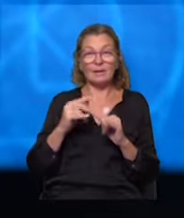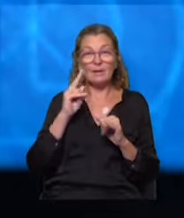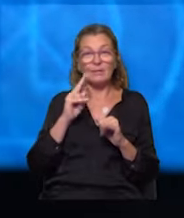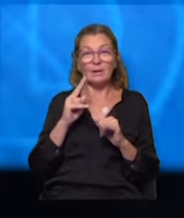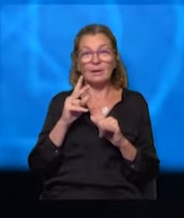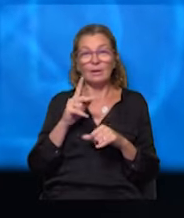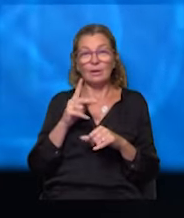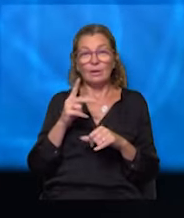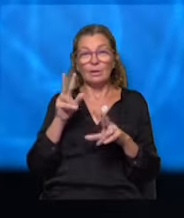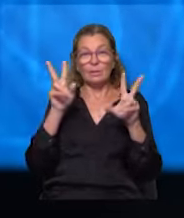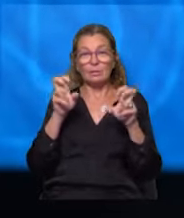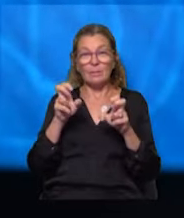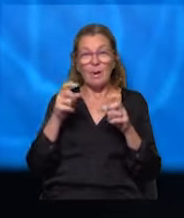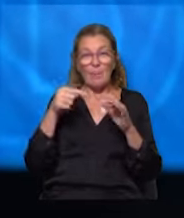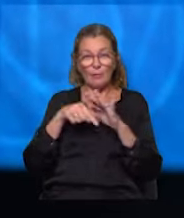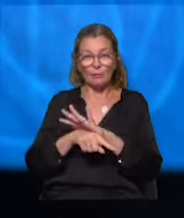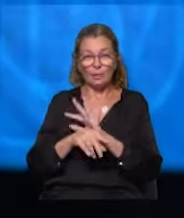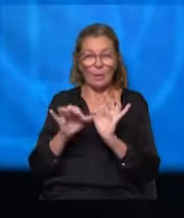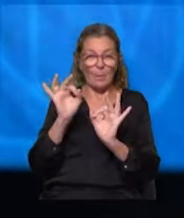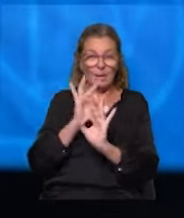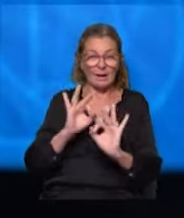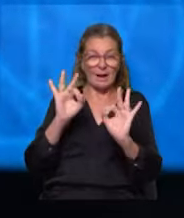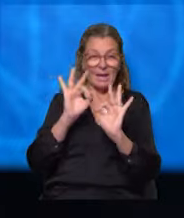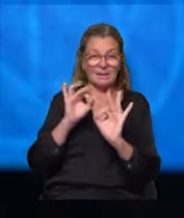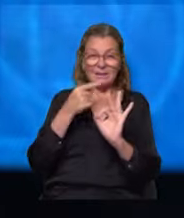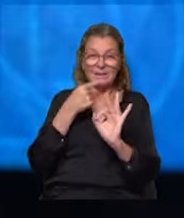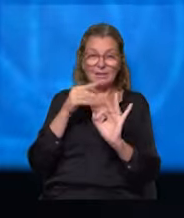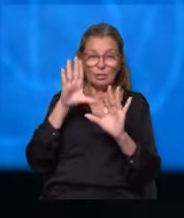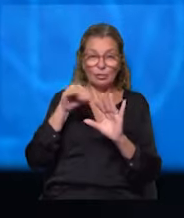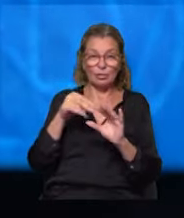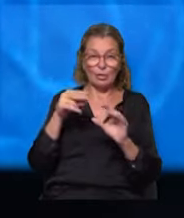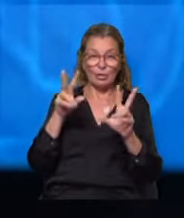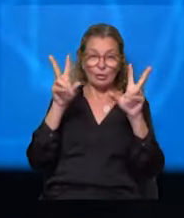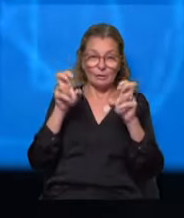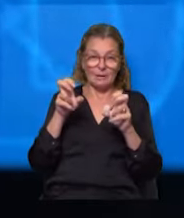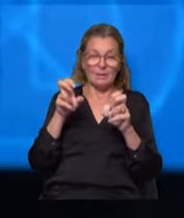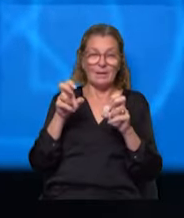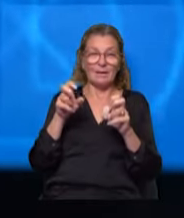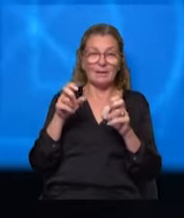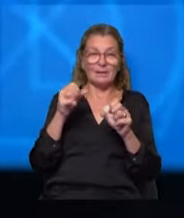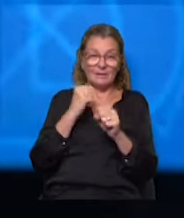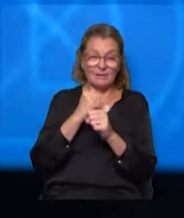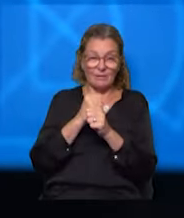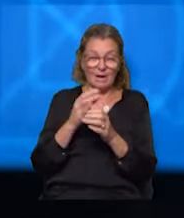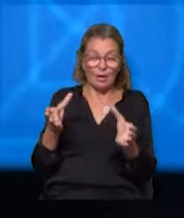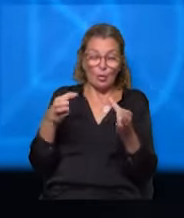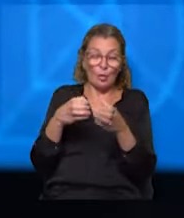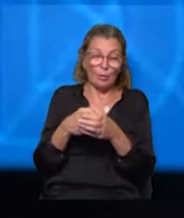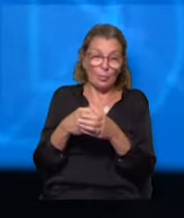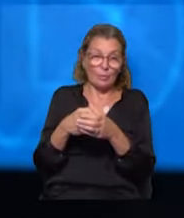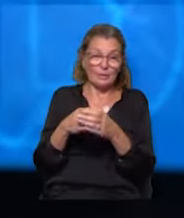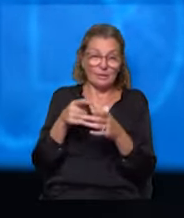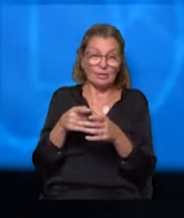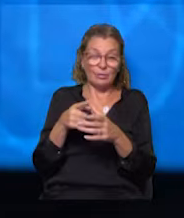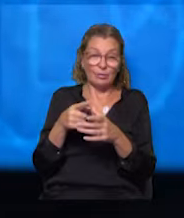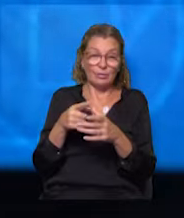temas con profundidad Como nadie individualmente maneja todos los temas en profundidad hay que trabajar con equipos y eso